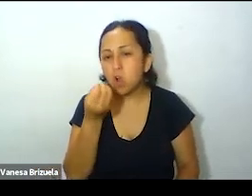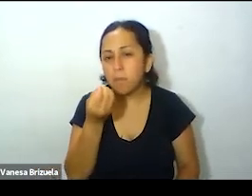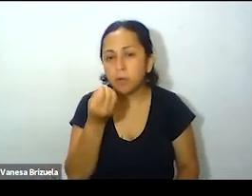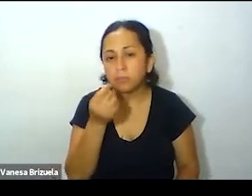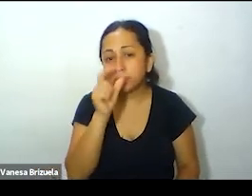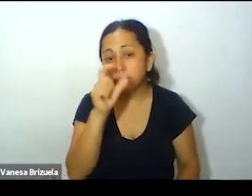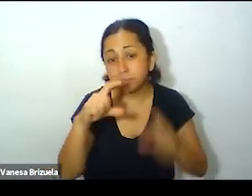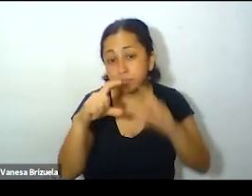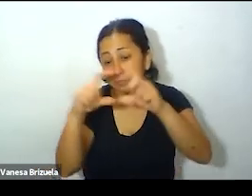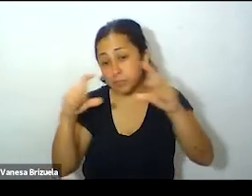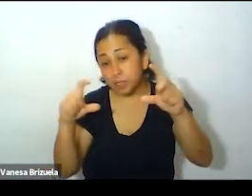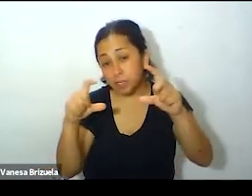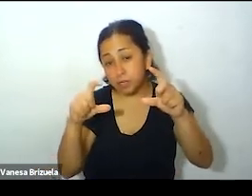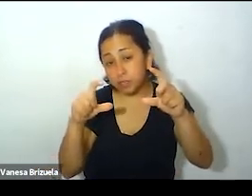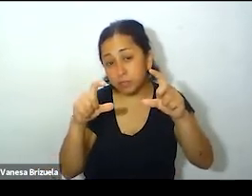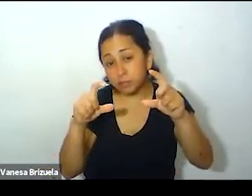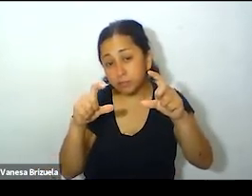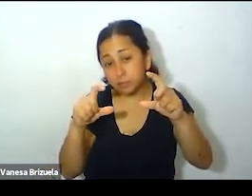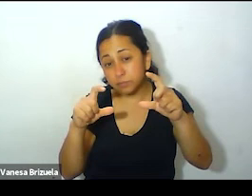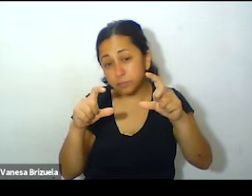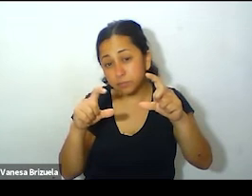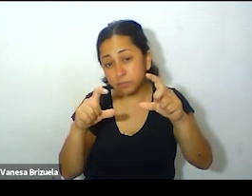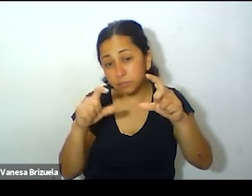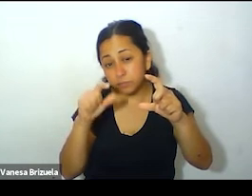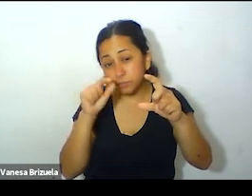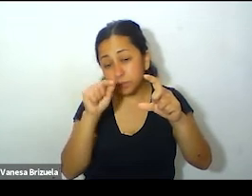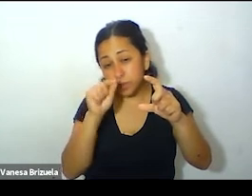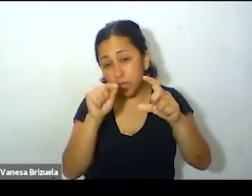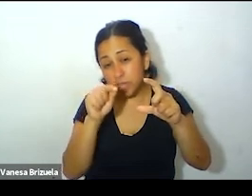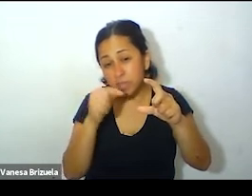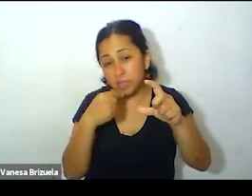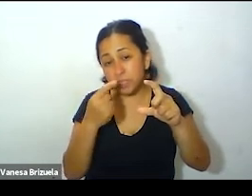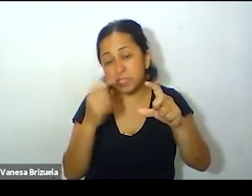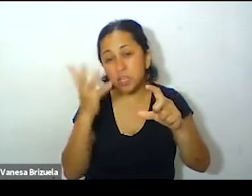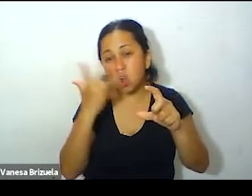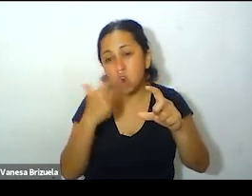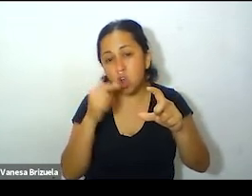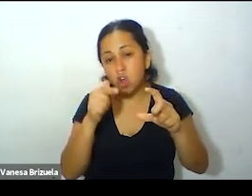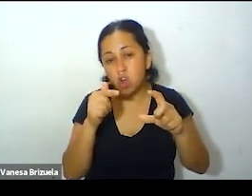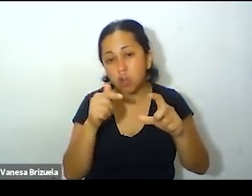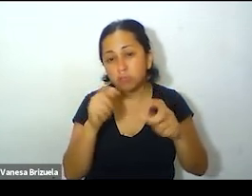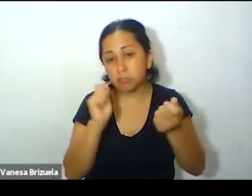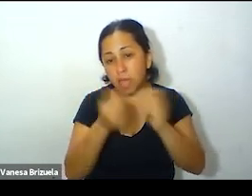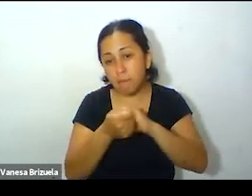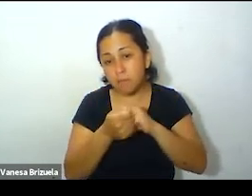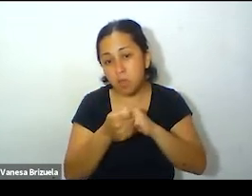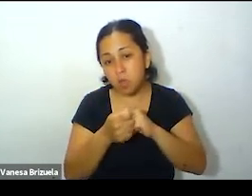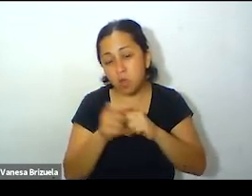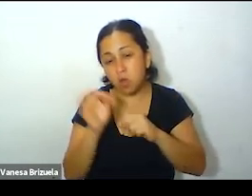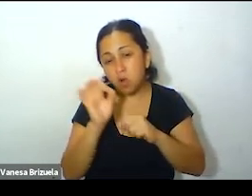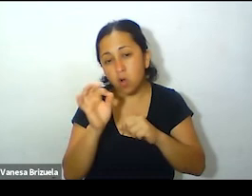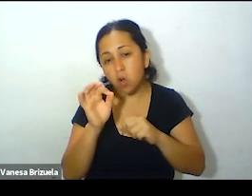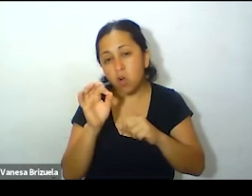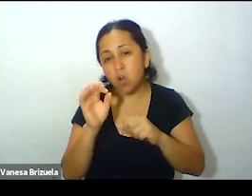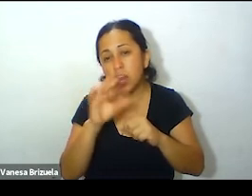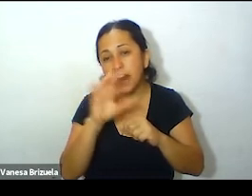podemos venir al panel de control de las tipografías y acá donde dice el color, cambiar el color o